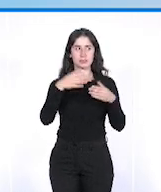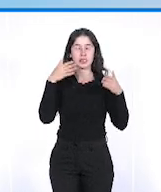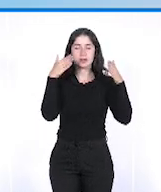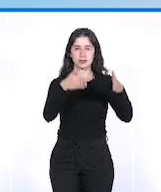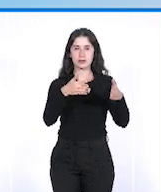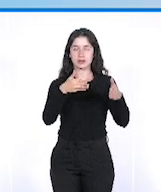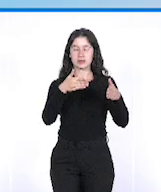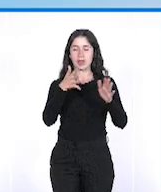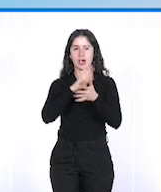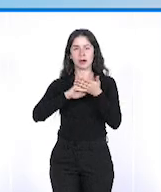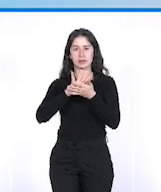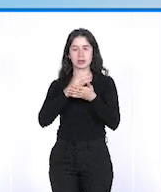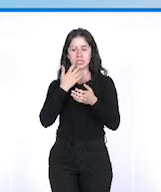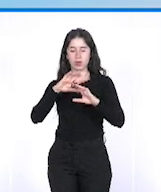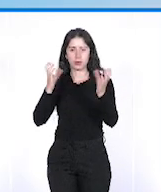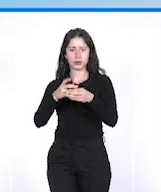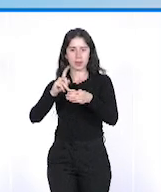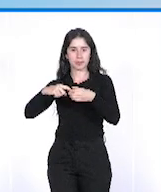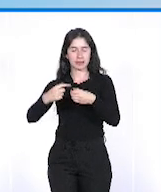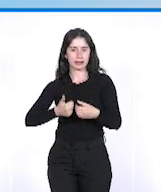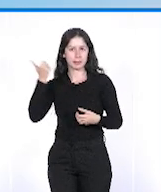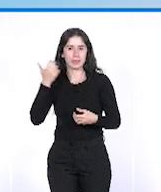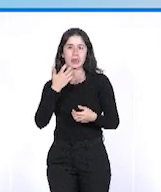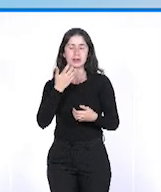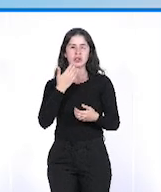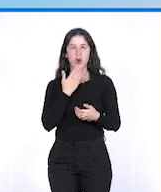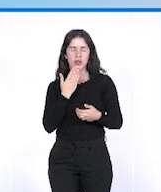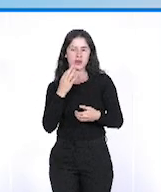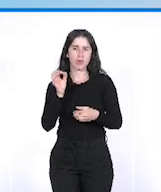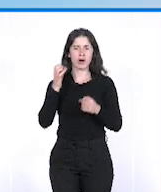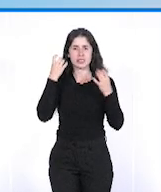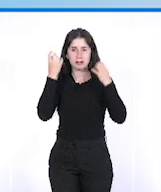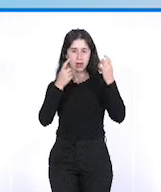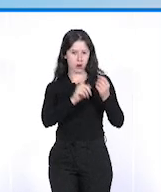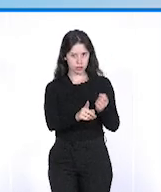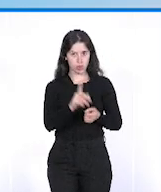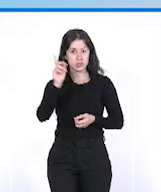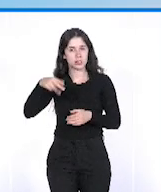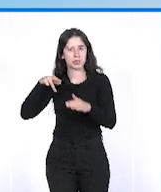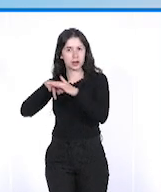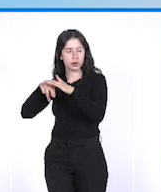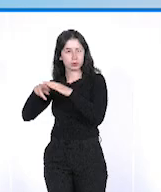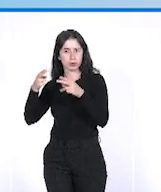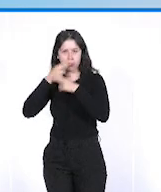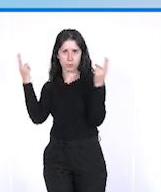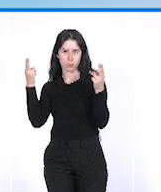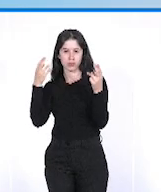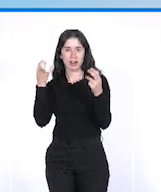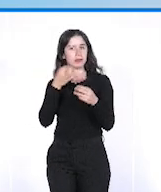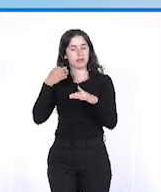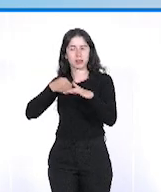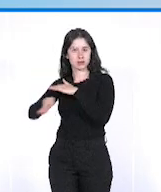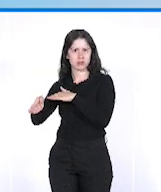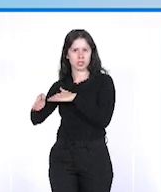participe más en la comunidad no solo que participe ocio y actividades sino también que icipe de los recursos públicos que tenga accesibilidad